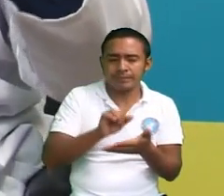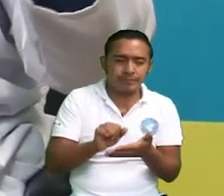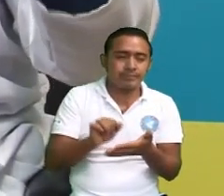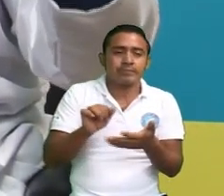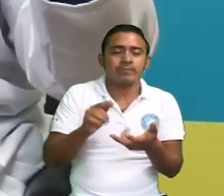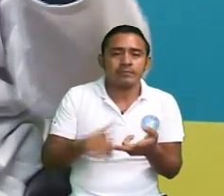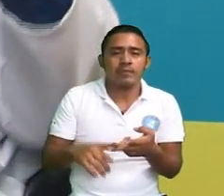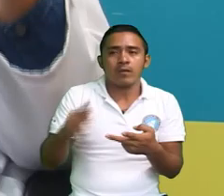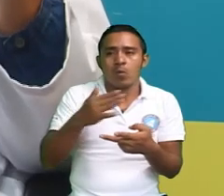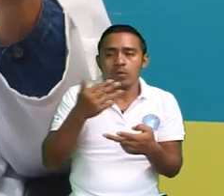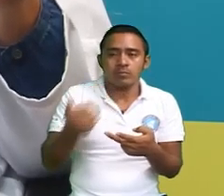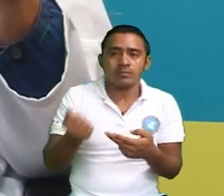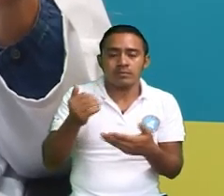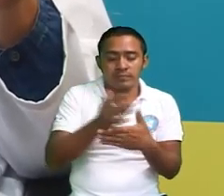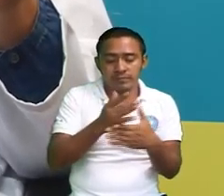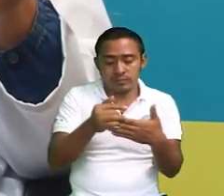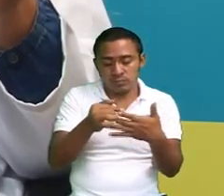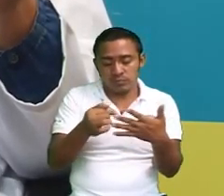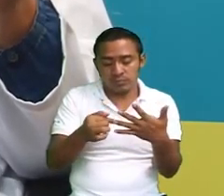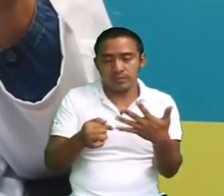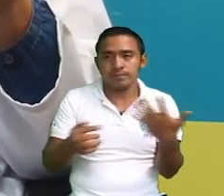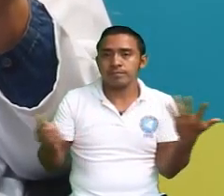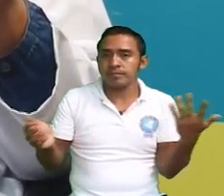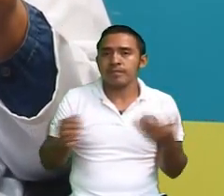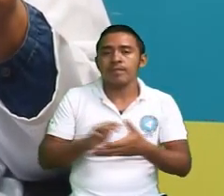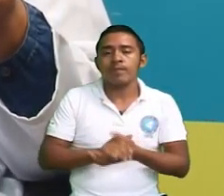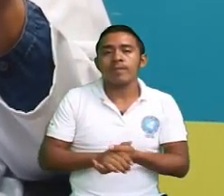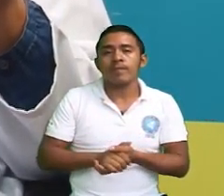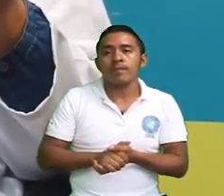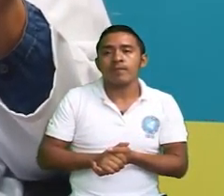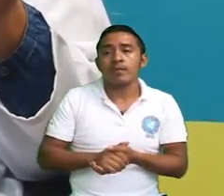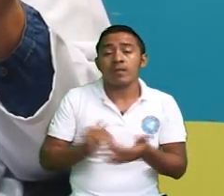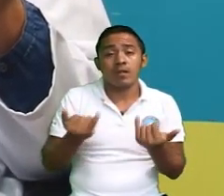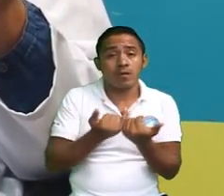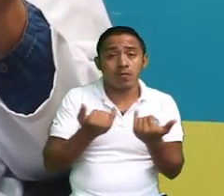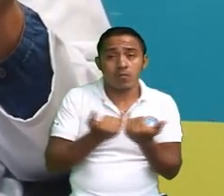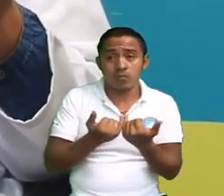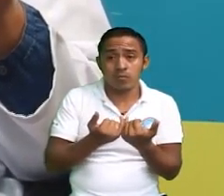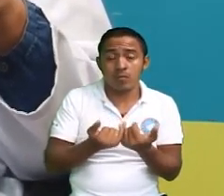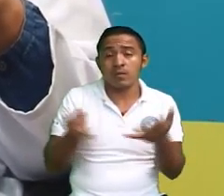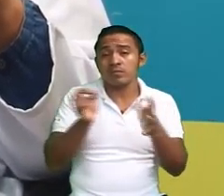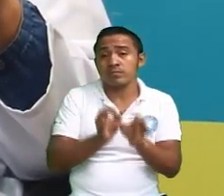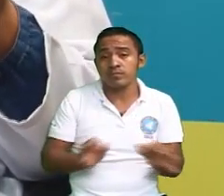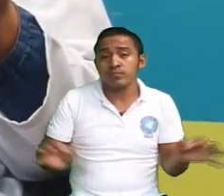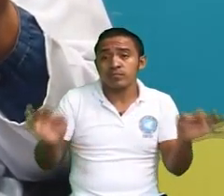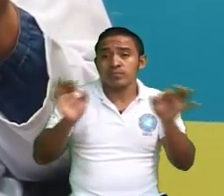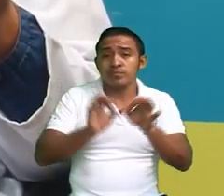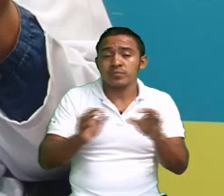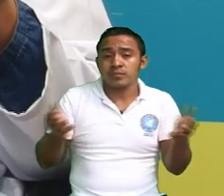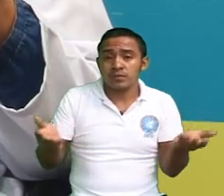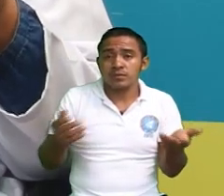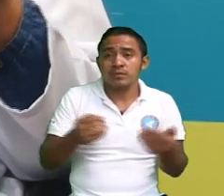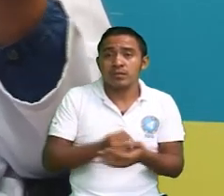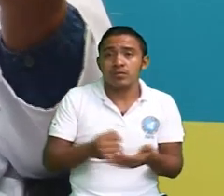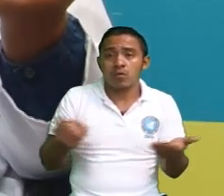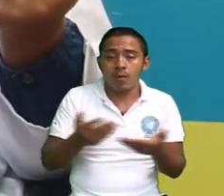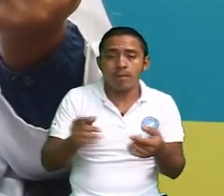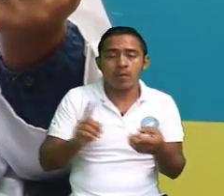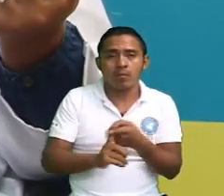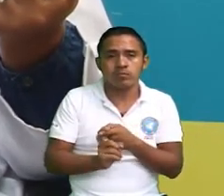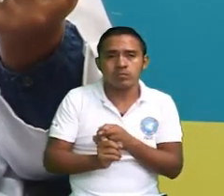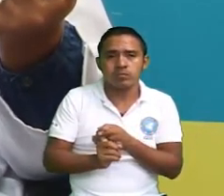descremada y todas sus variantes. También tenemos las legumbres, importante, las legumbres como el